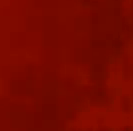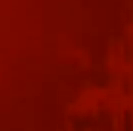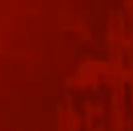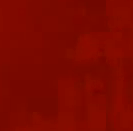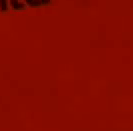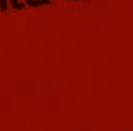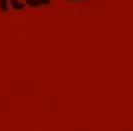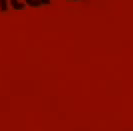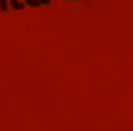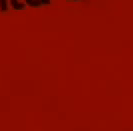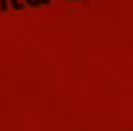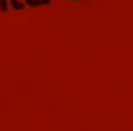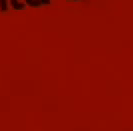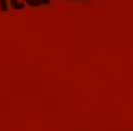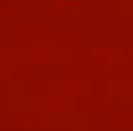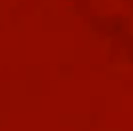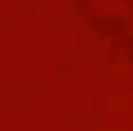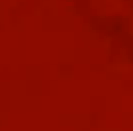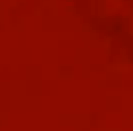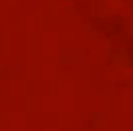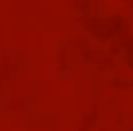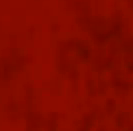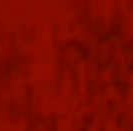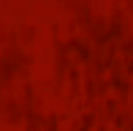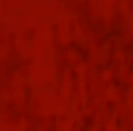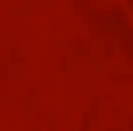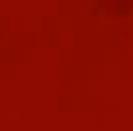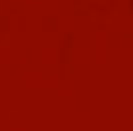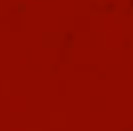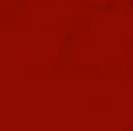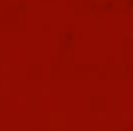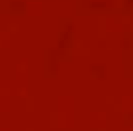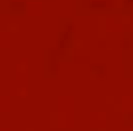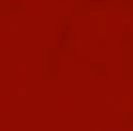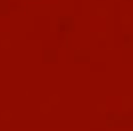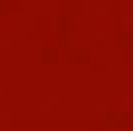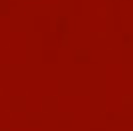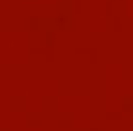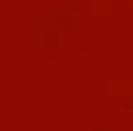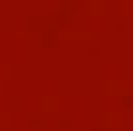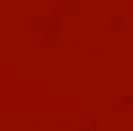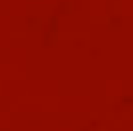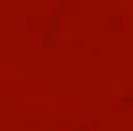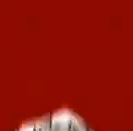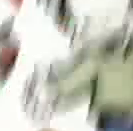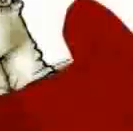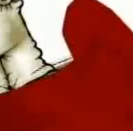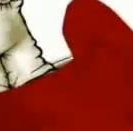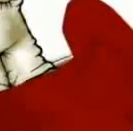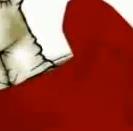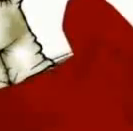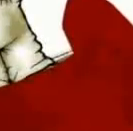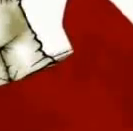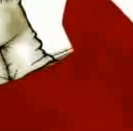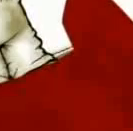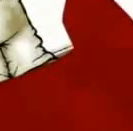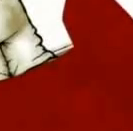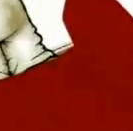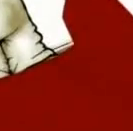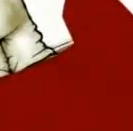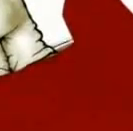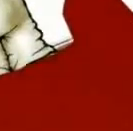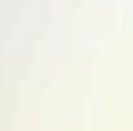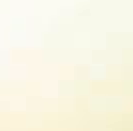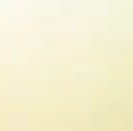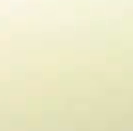Grandes Maestros presenta a Marie Curie. La mejor vida no es la más larga, sino la más rica en